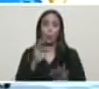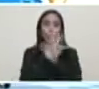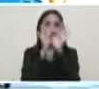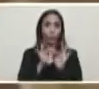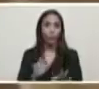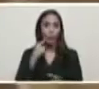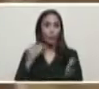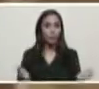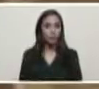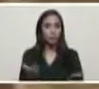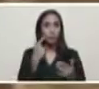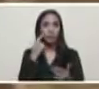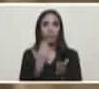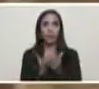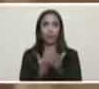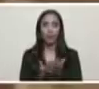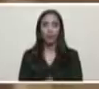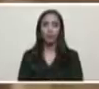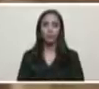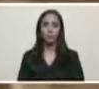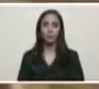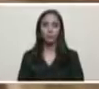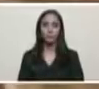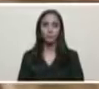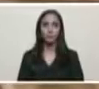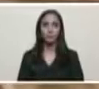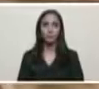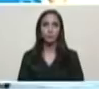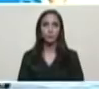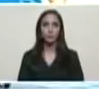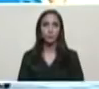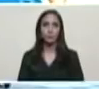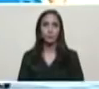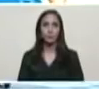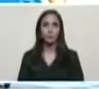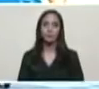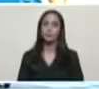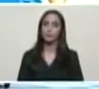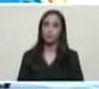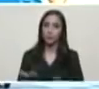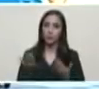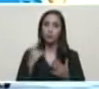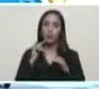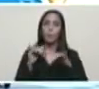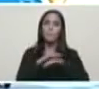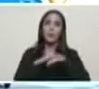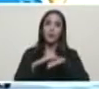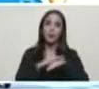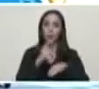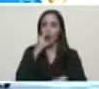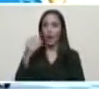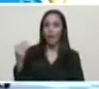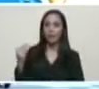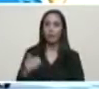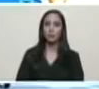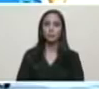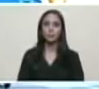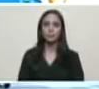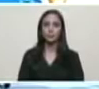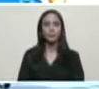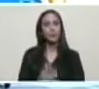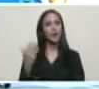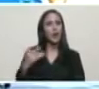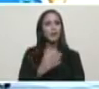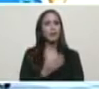para que eso sea así insisto en eso compañeros ministro cuando un ministerio comandante